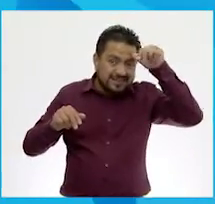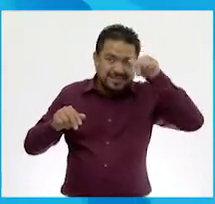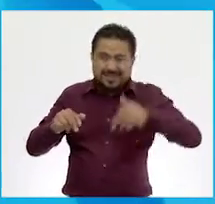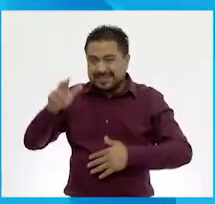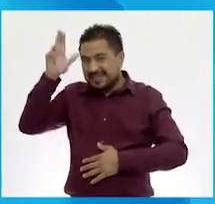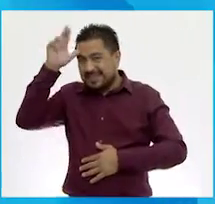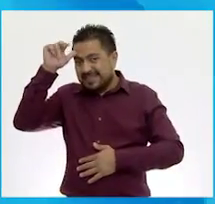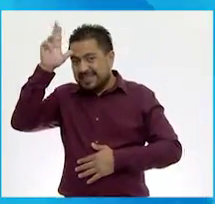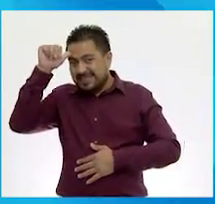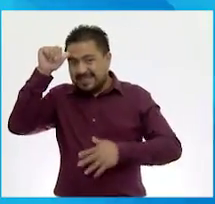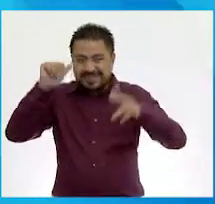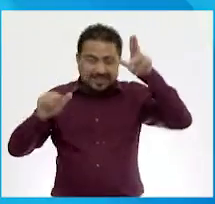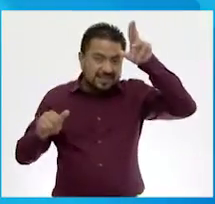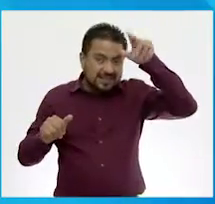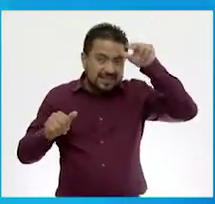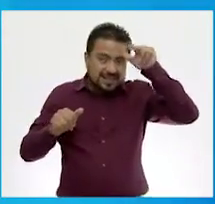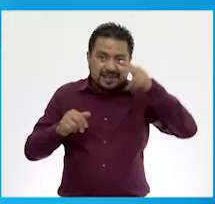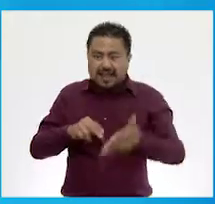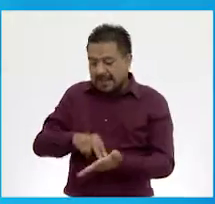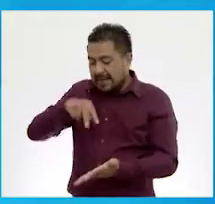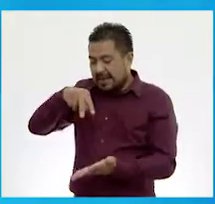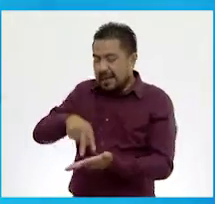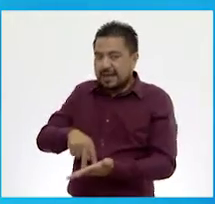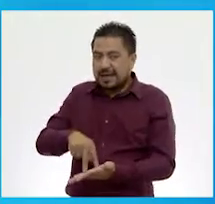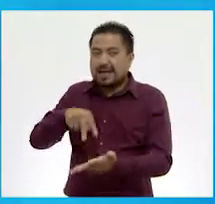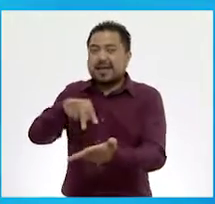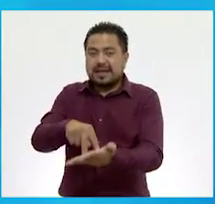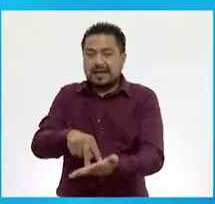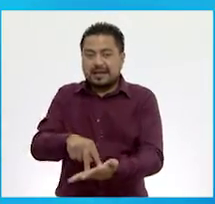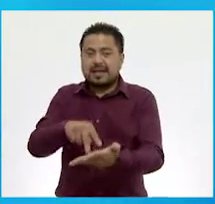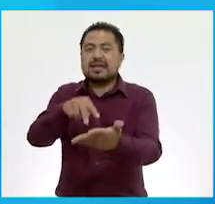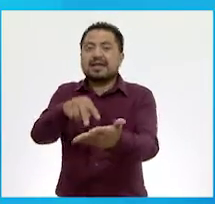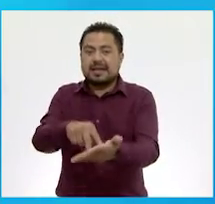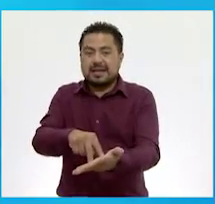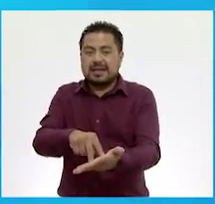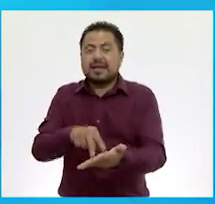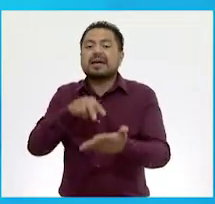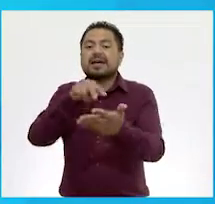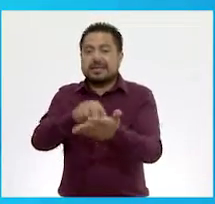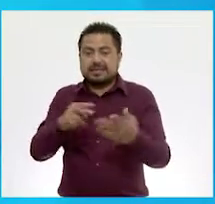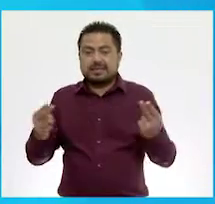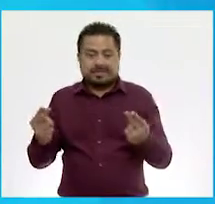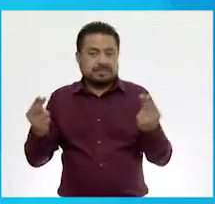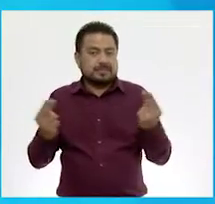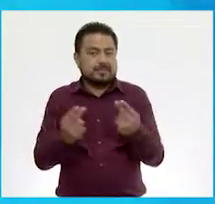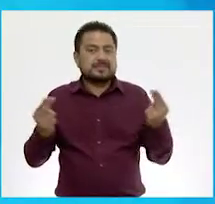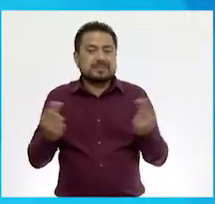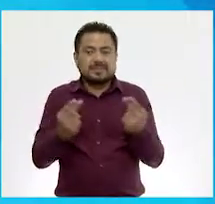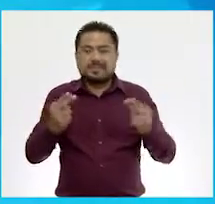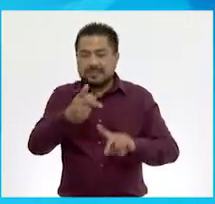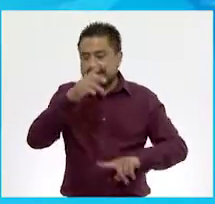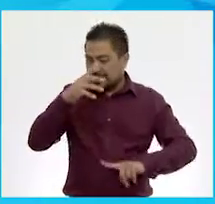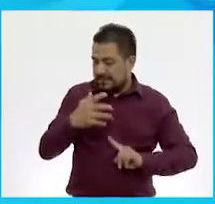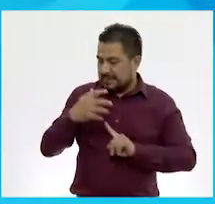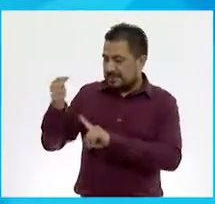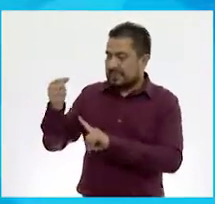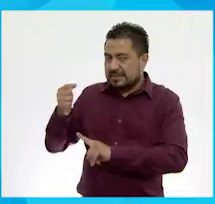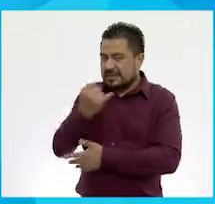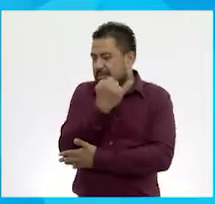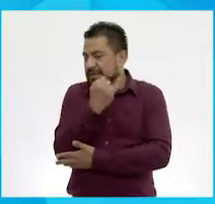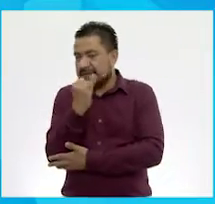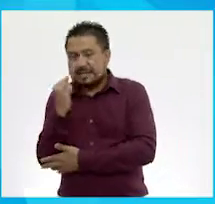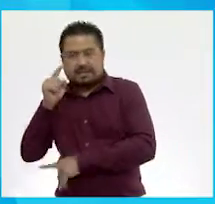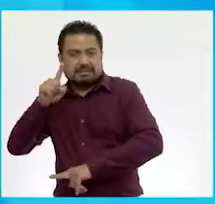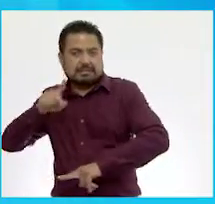conejito, conejito saltarín! ¡Con un brinco necesito me saques de